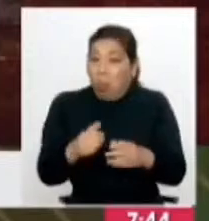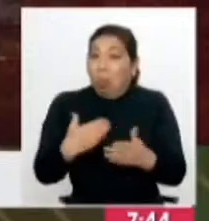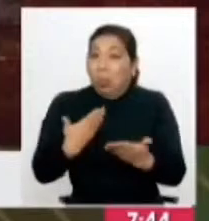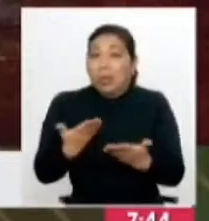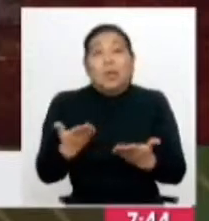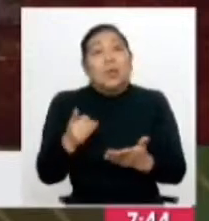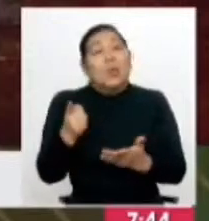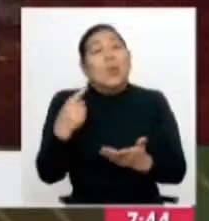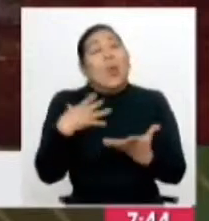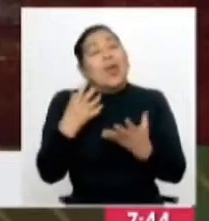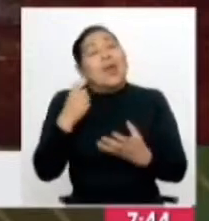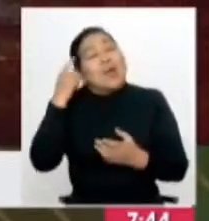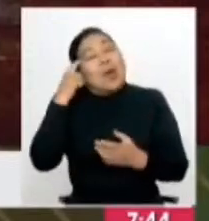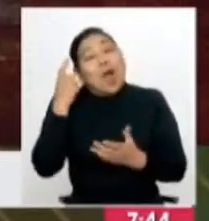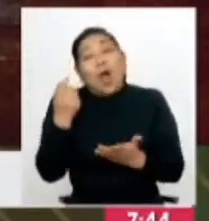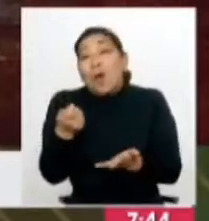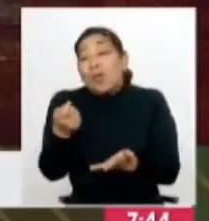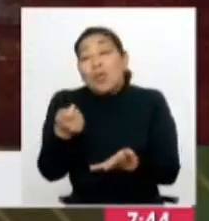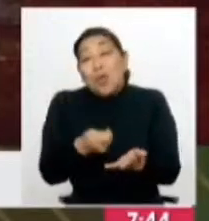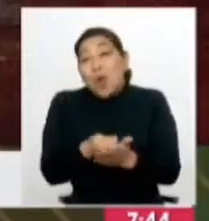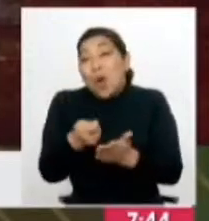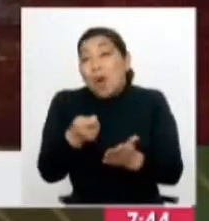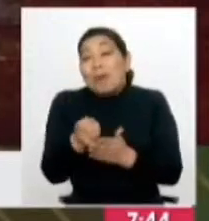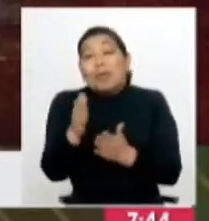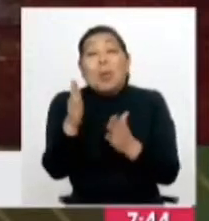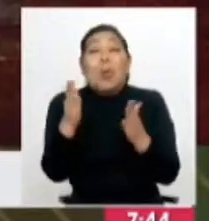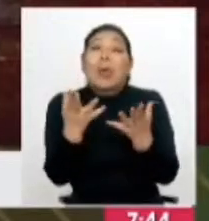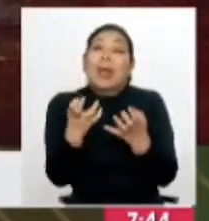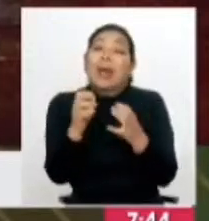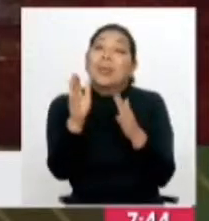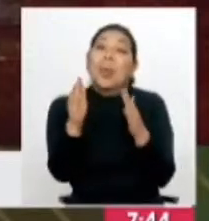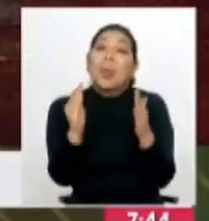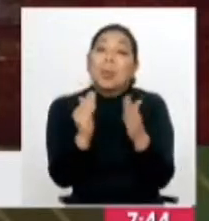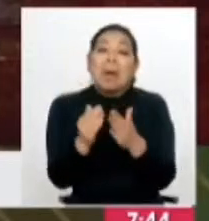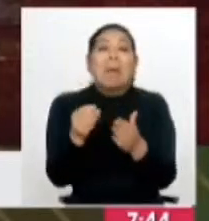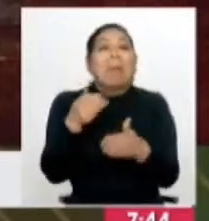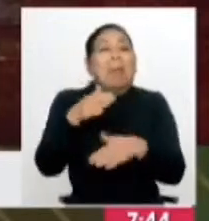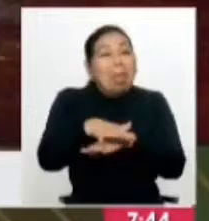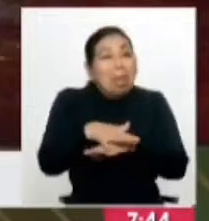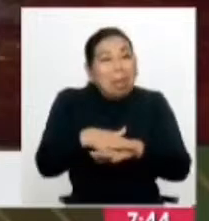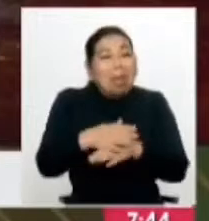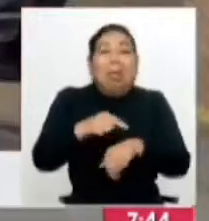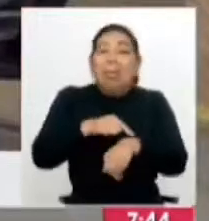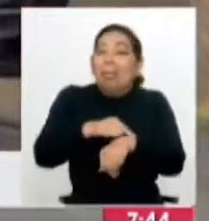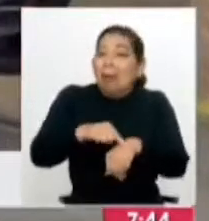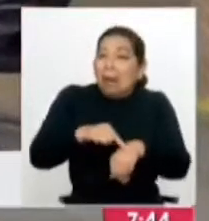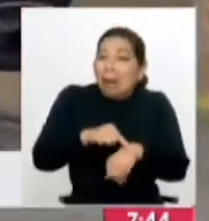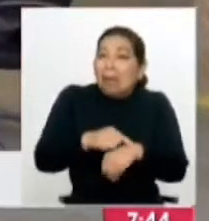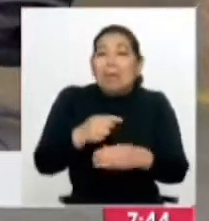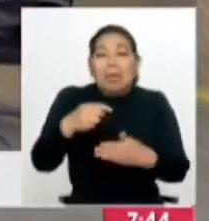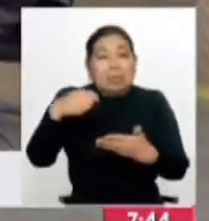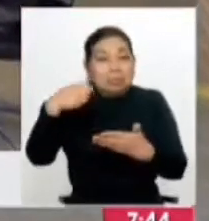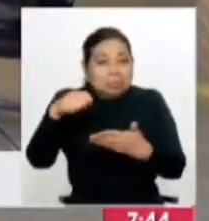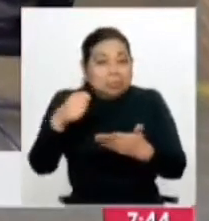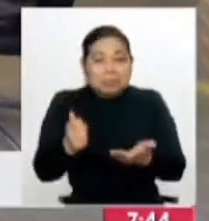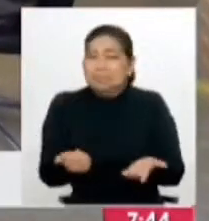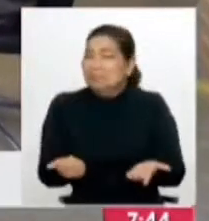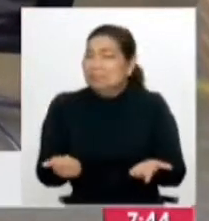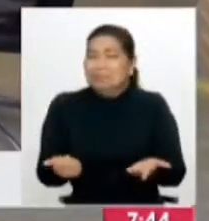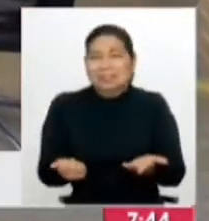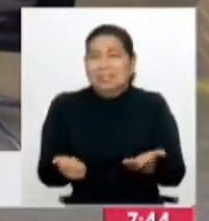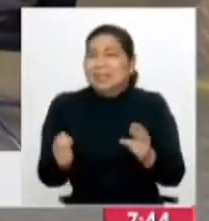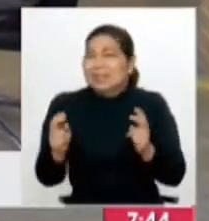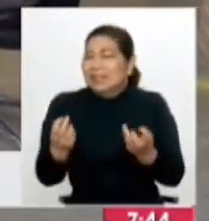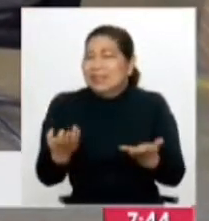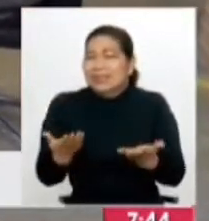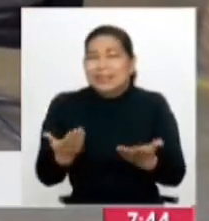hacer realidad ese sueño, ¿no? Lo cual ahorra procesos a ellos también, me imagino. Ahorra procesos, costos. No demora mucho la calificación y esto. No, es